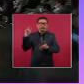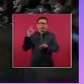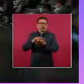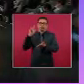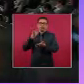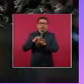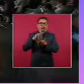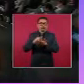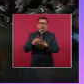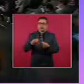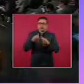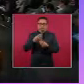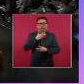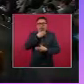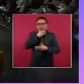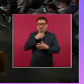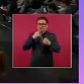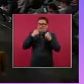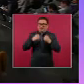porque tiene muchísima